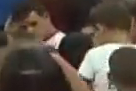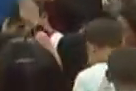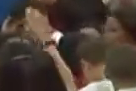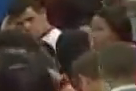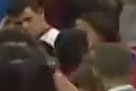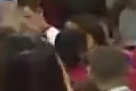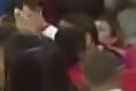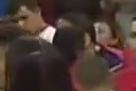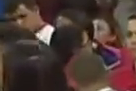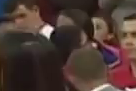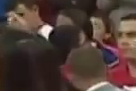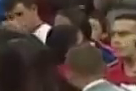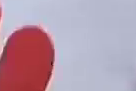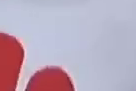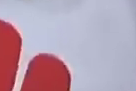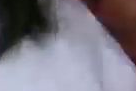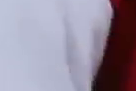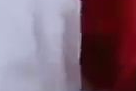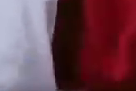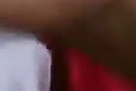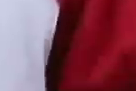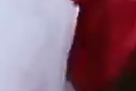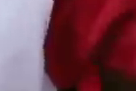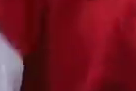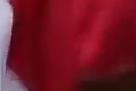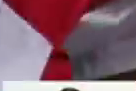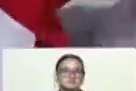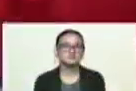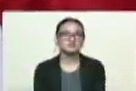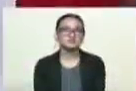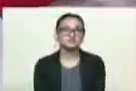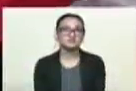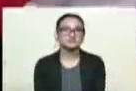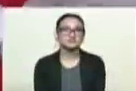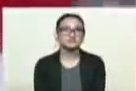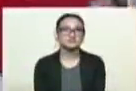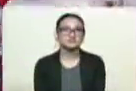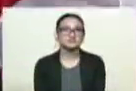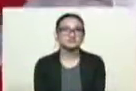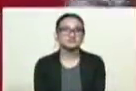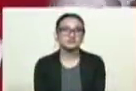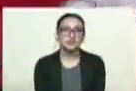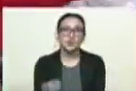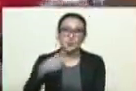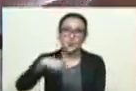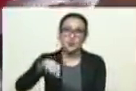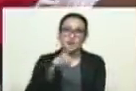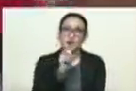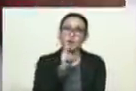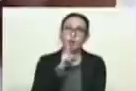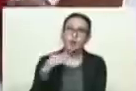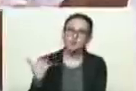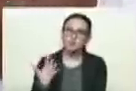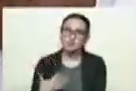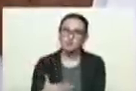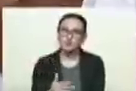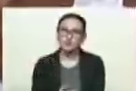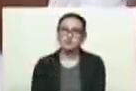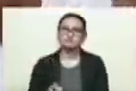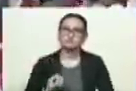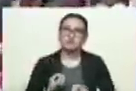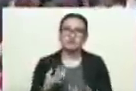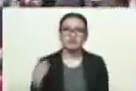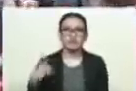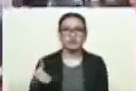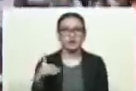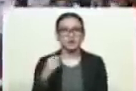estos espacios del Poliedro de Caracas cuando ha dicho: ustedes son la generación de oro. Les garantizo el